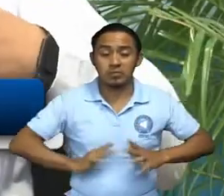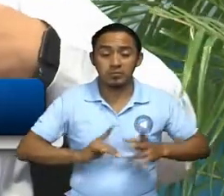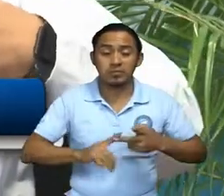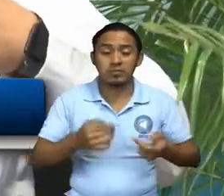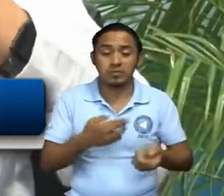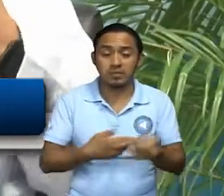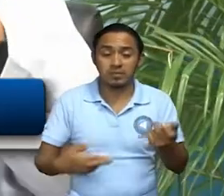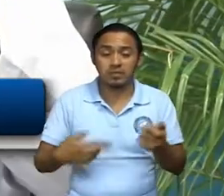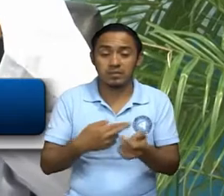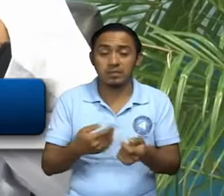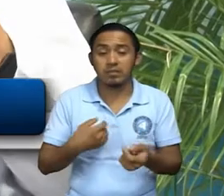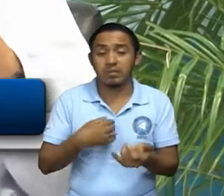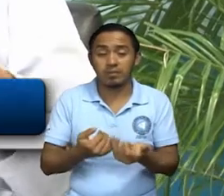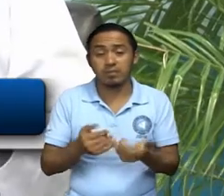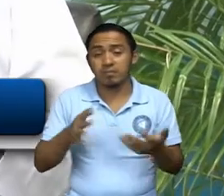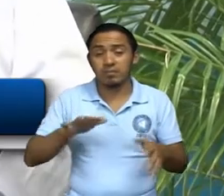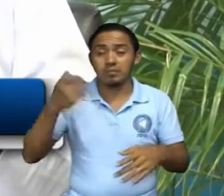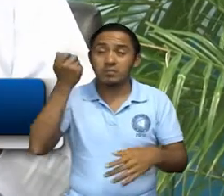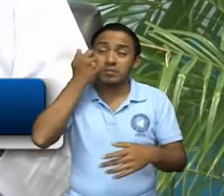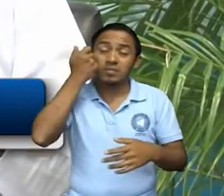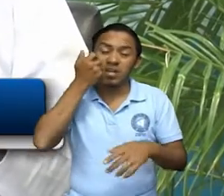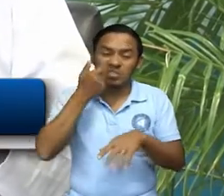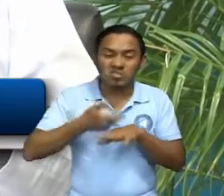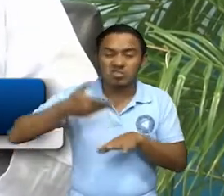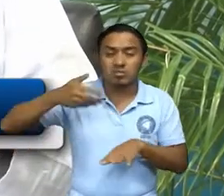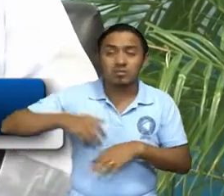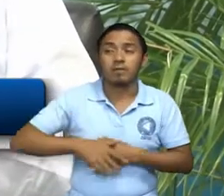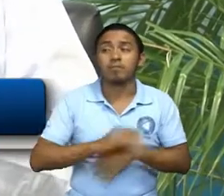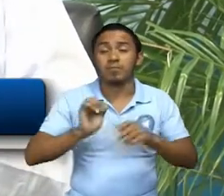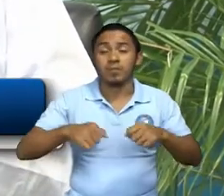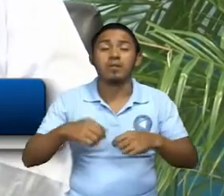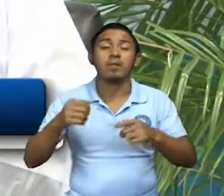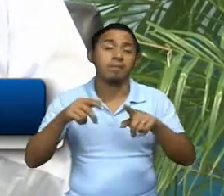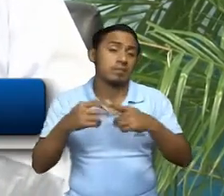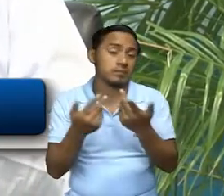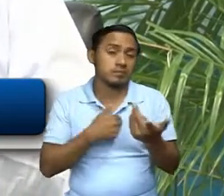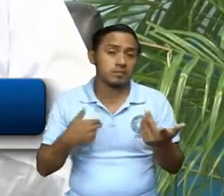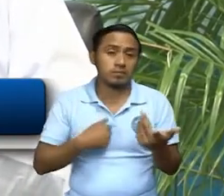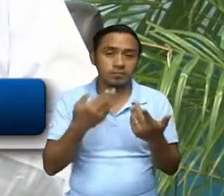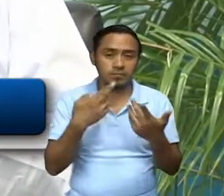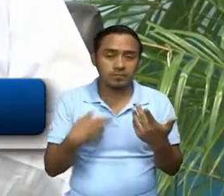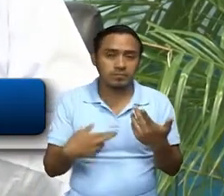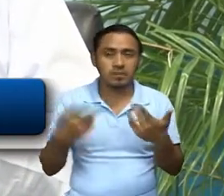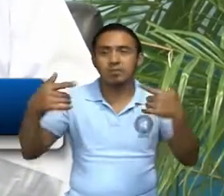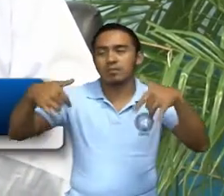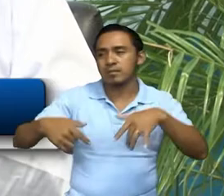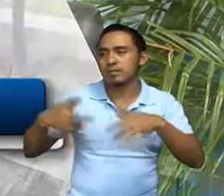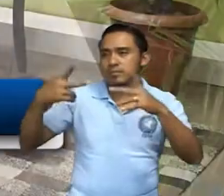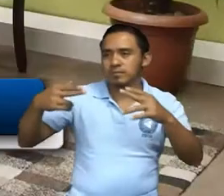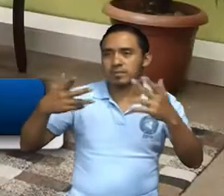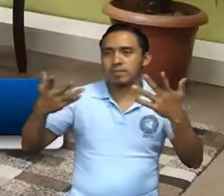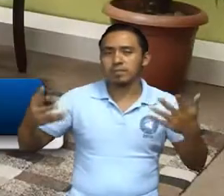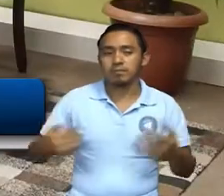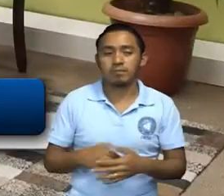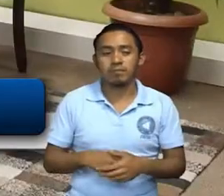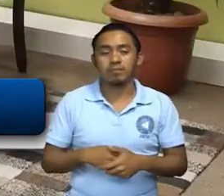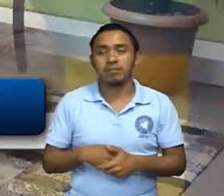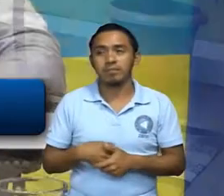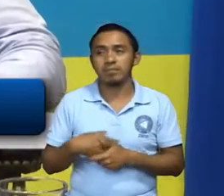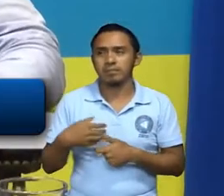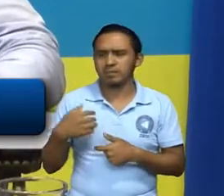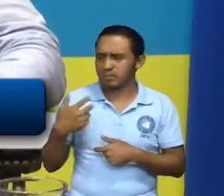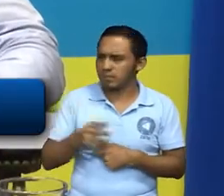que uno está con calentura. Y esos cambios de temperatura te causan el sangrado. Doctor, vamos a una pausa. Cuando regresemos vamos a estar hablando.